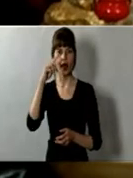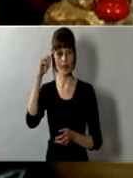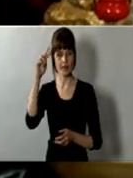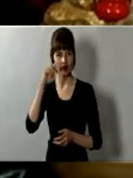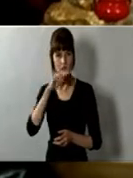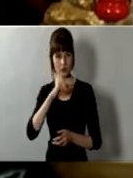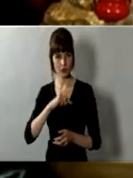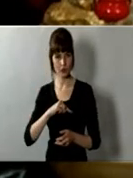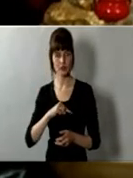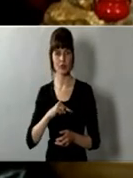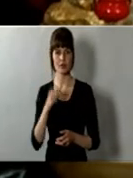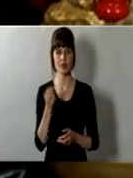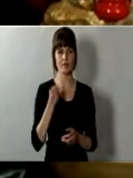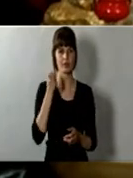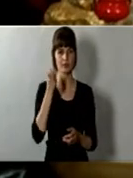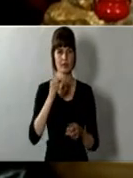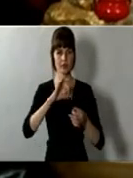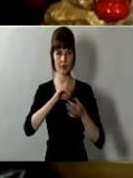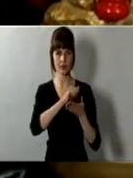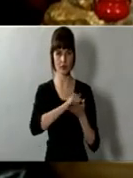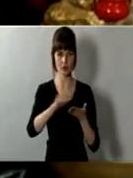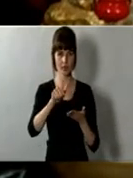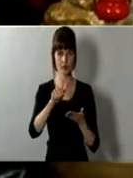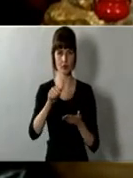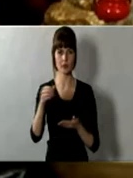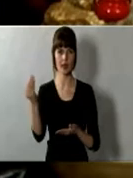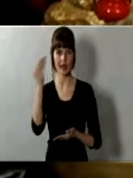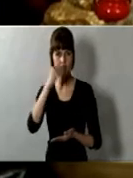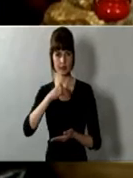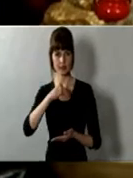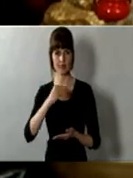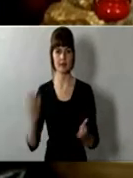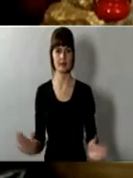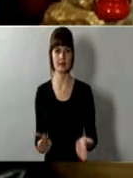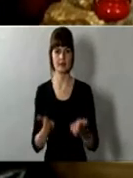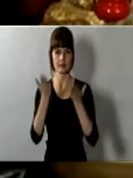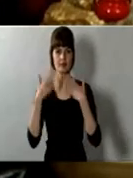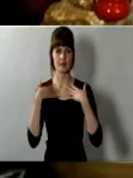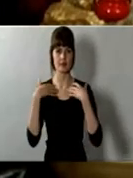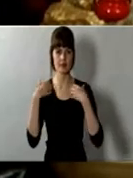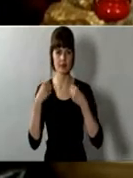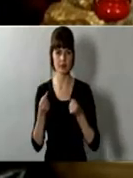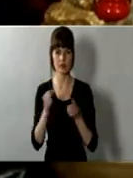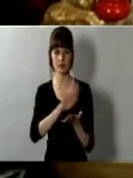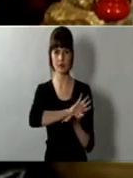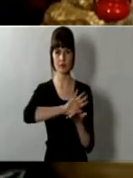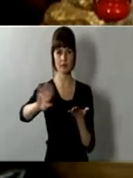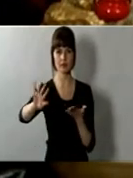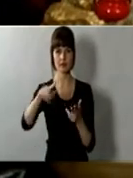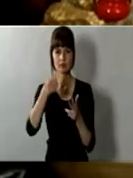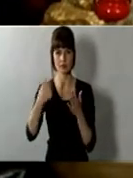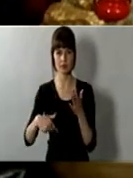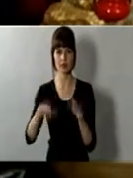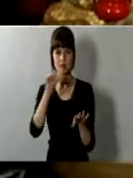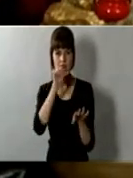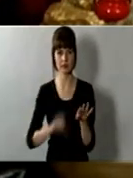potasio Del Espíritu Santo Puede nutrir Tu vida Y darte salud Y quitar Todo tipo De cosas Que esté hiriendo